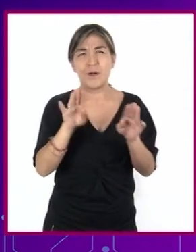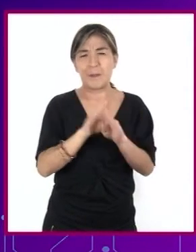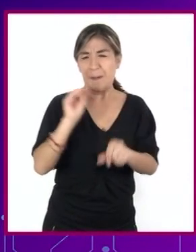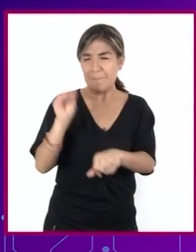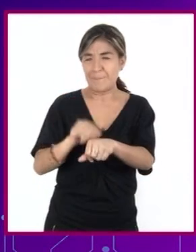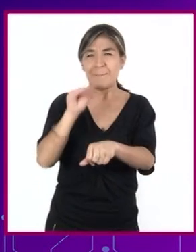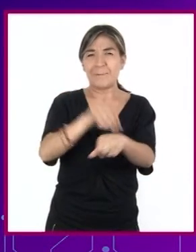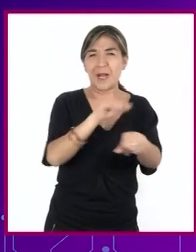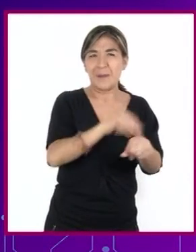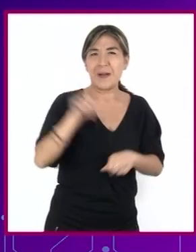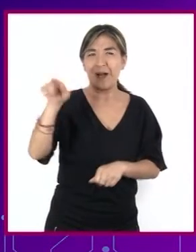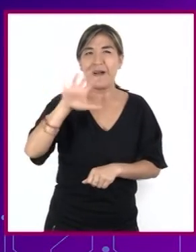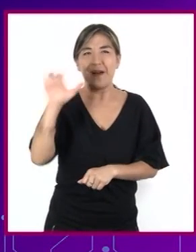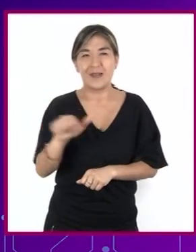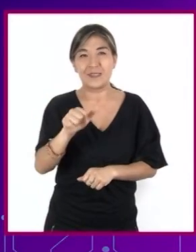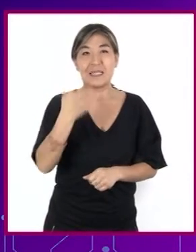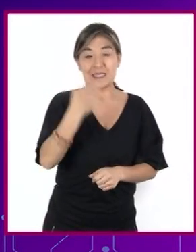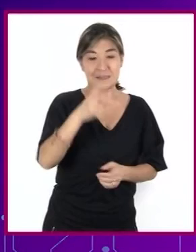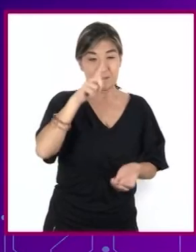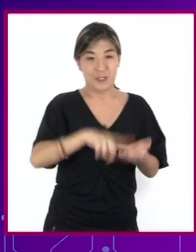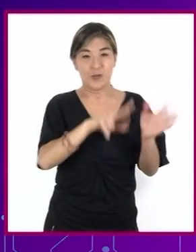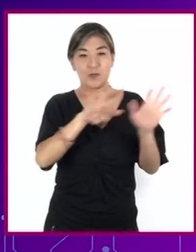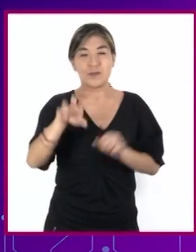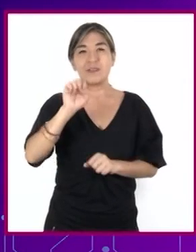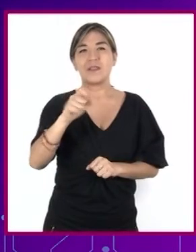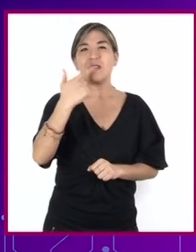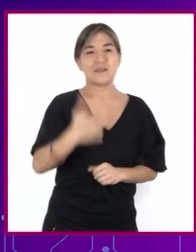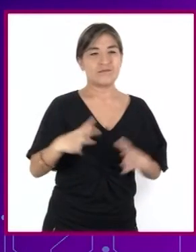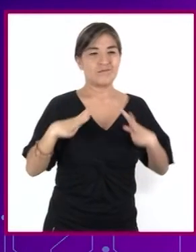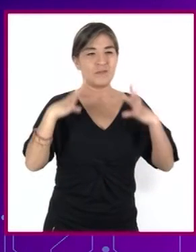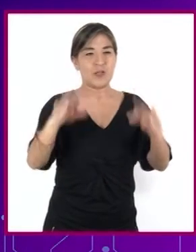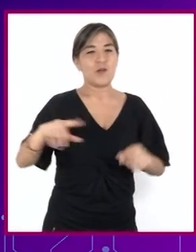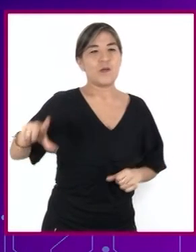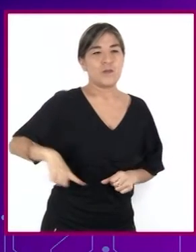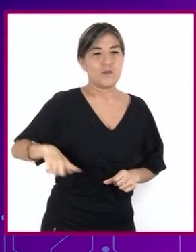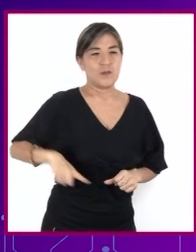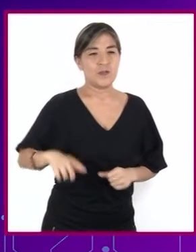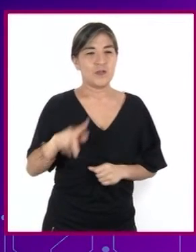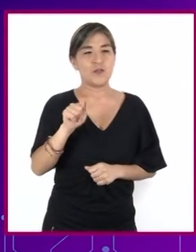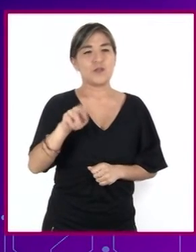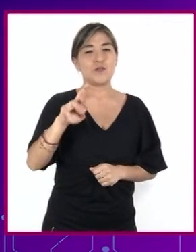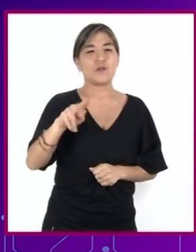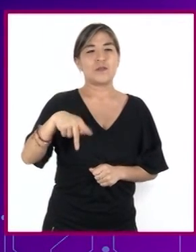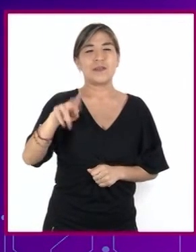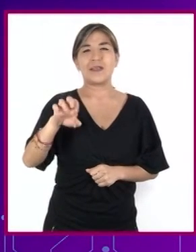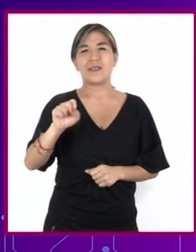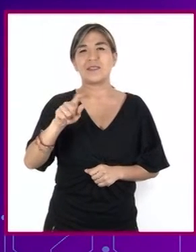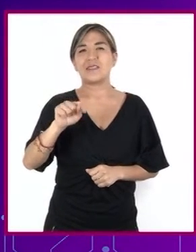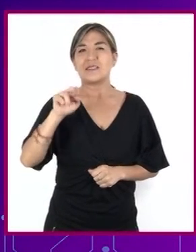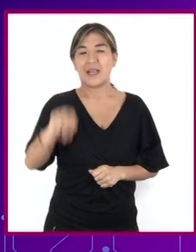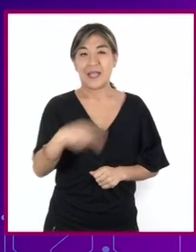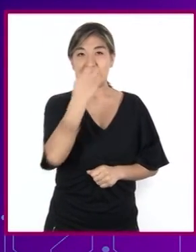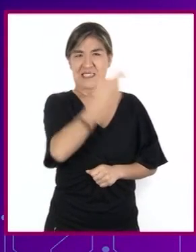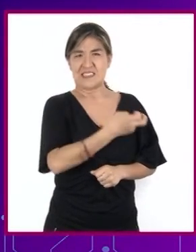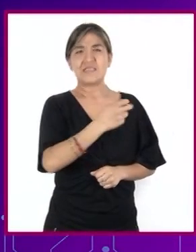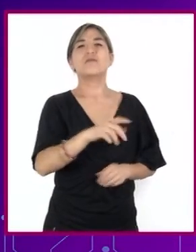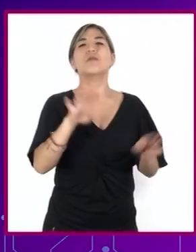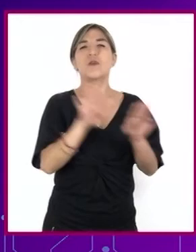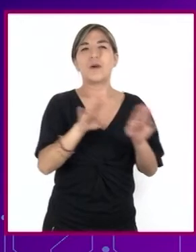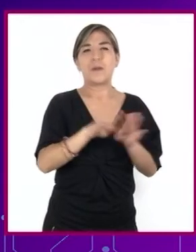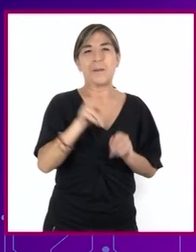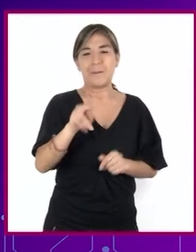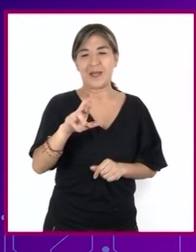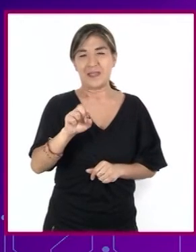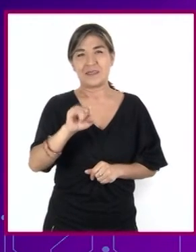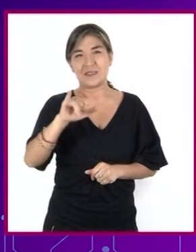Central y en 1867 fundó el gobierno general del Turquestán. De esta manera, Persia